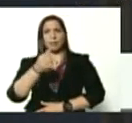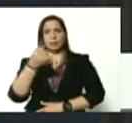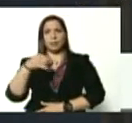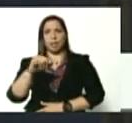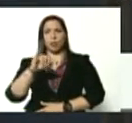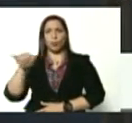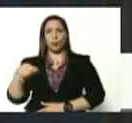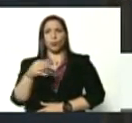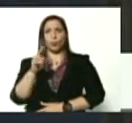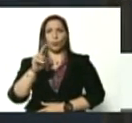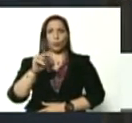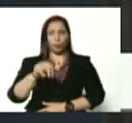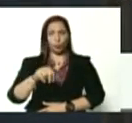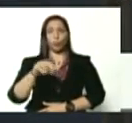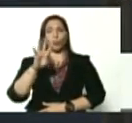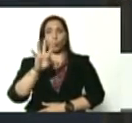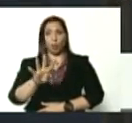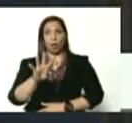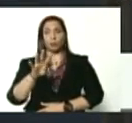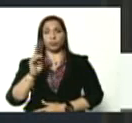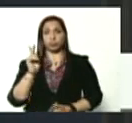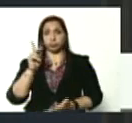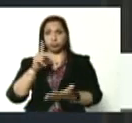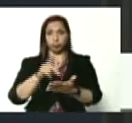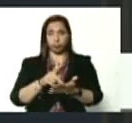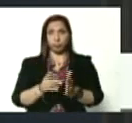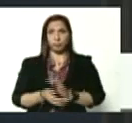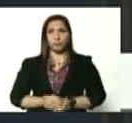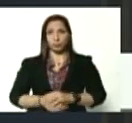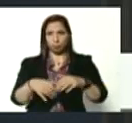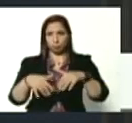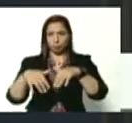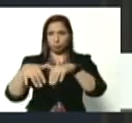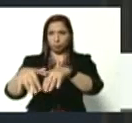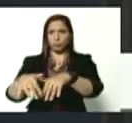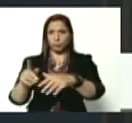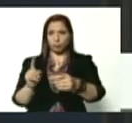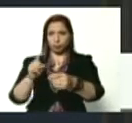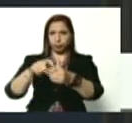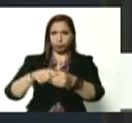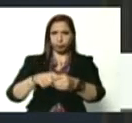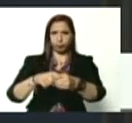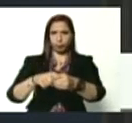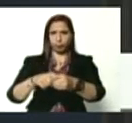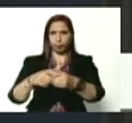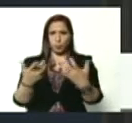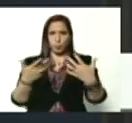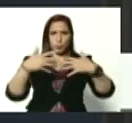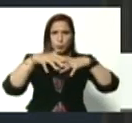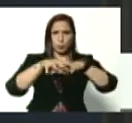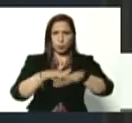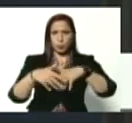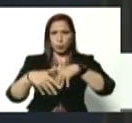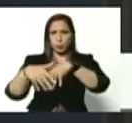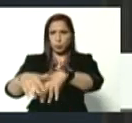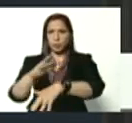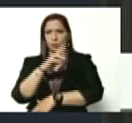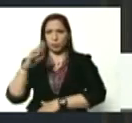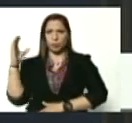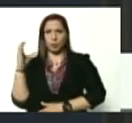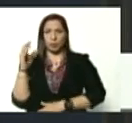4 el libertador arriba san carlos donde se reúne el grueso del ejército libertador de la república de colombia el 7